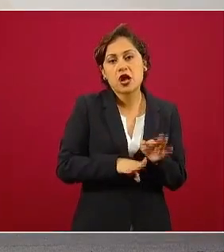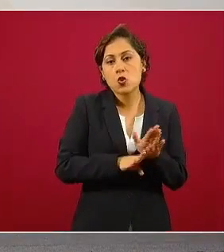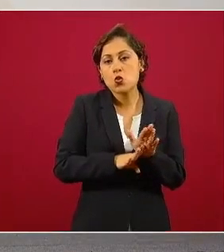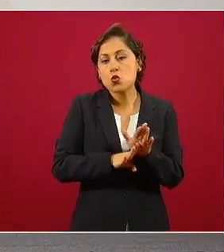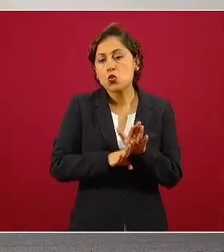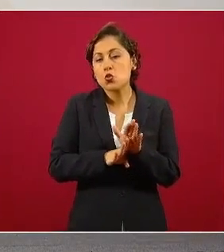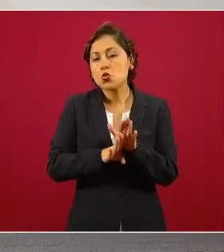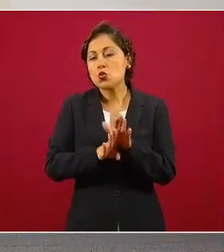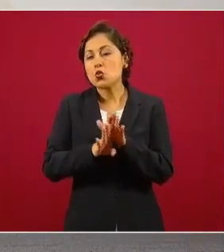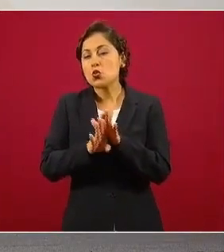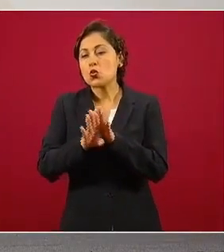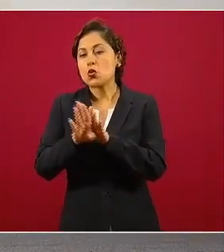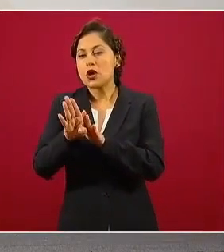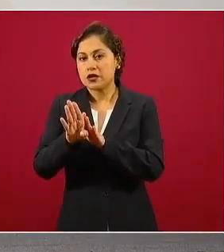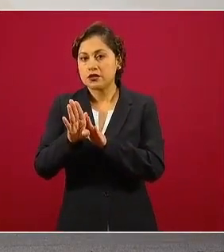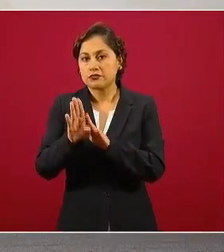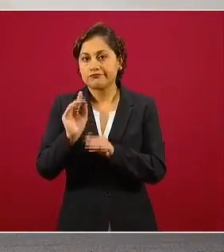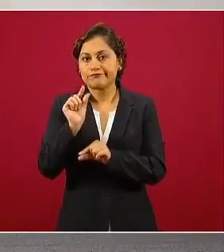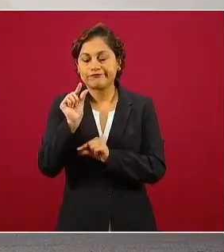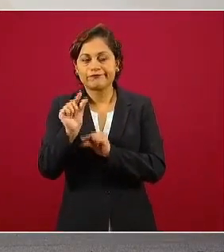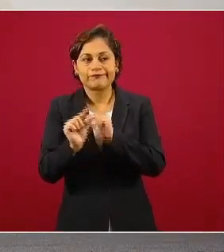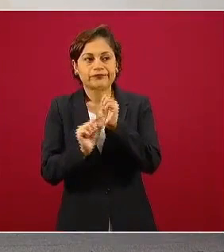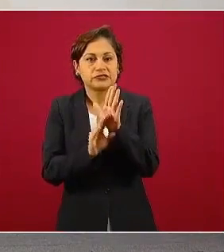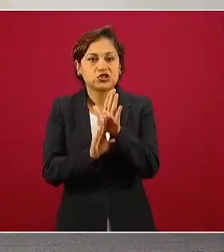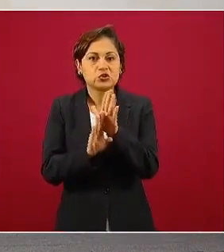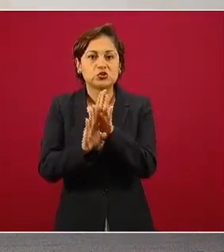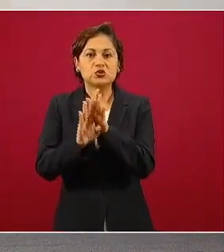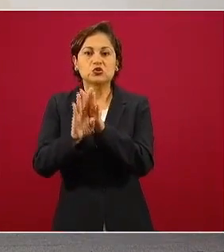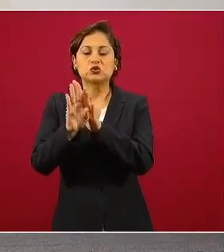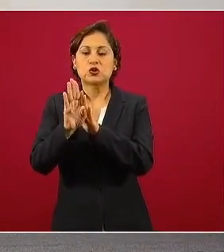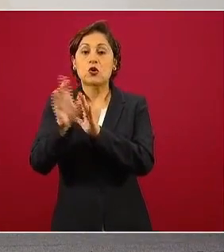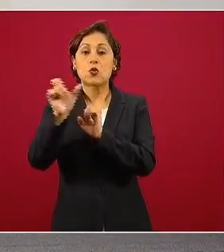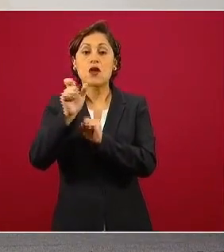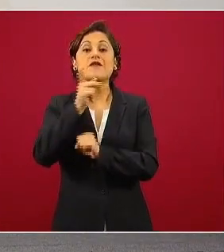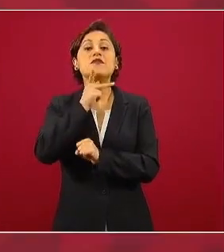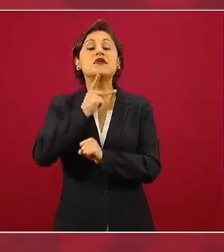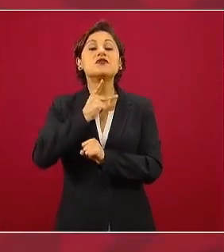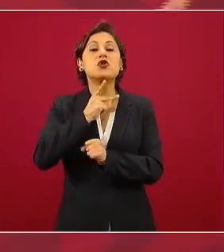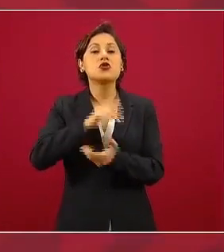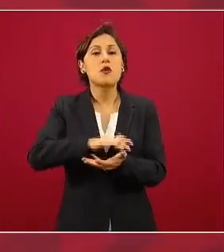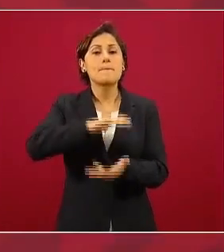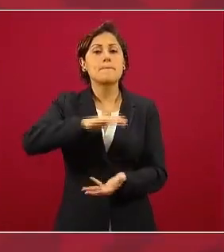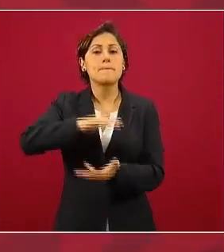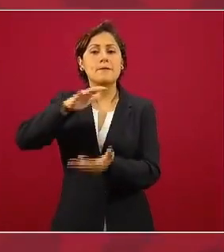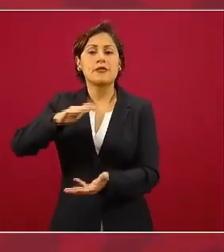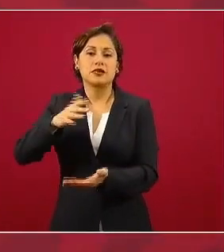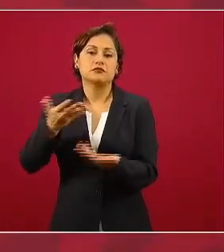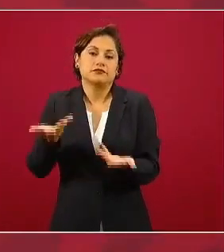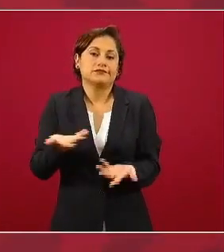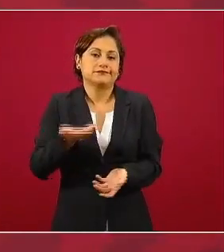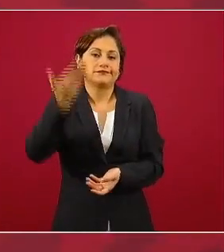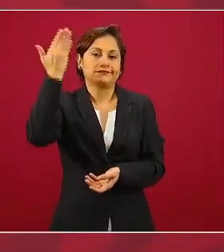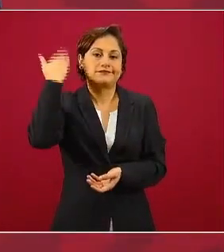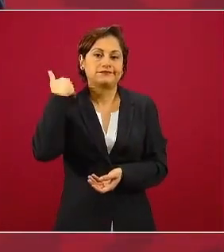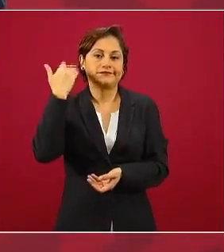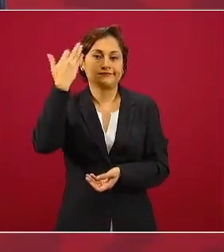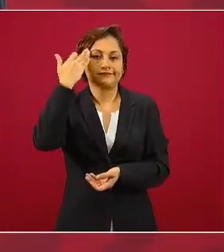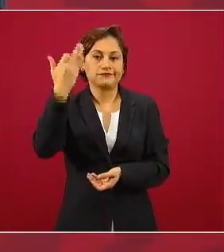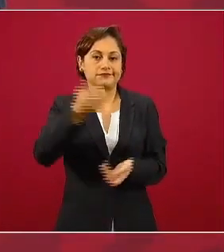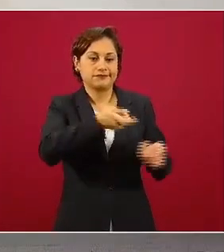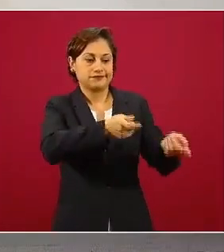de la crisis de producción de petróleo, lo que nos dejaron, una